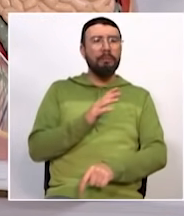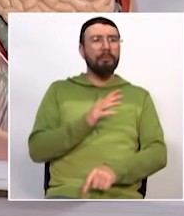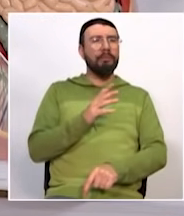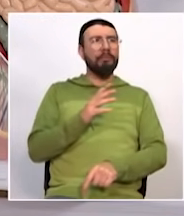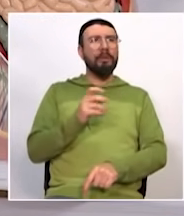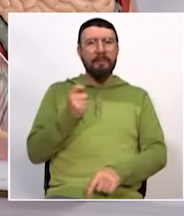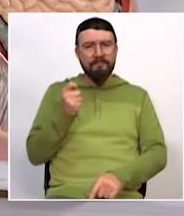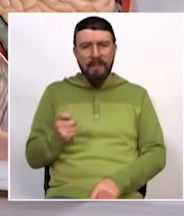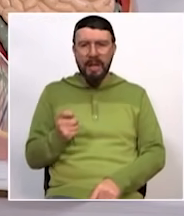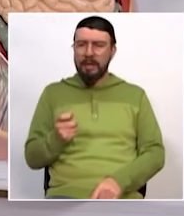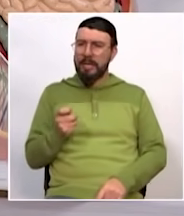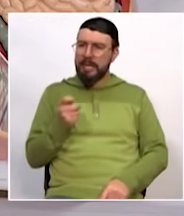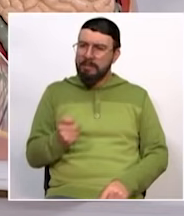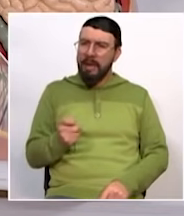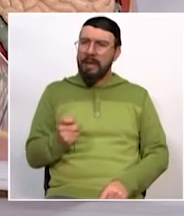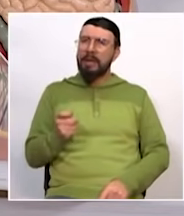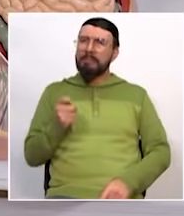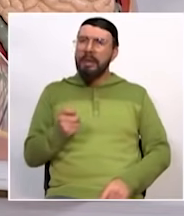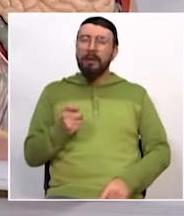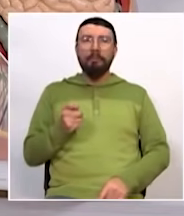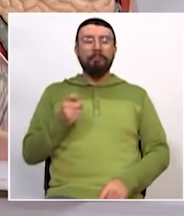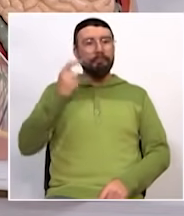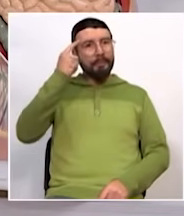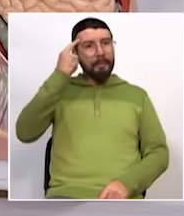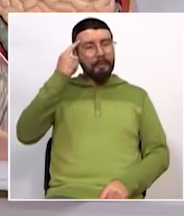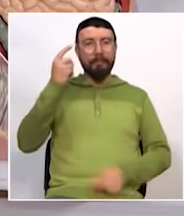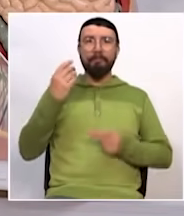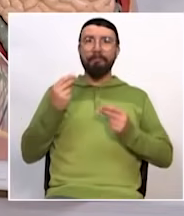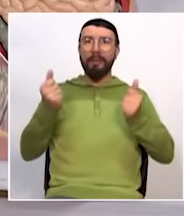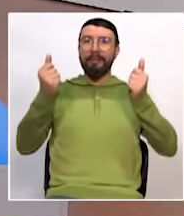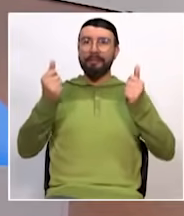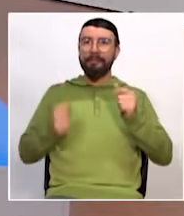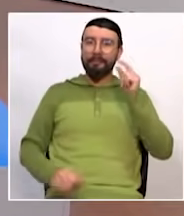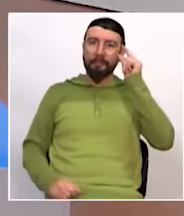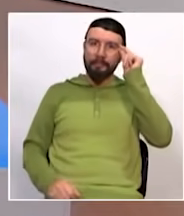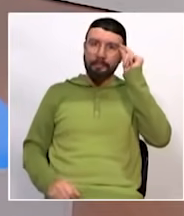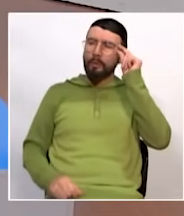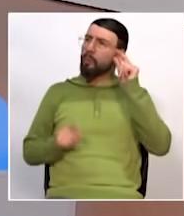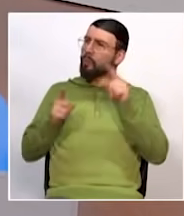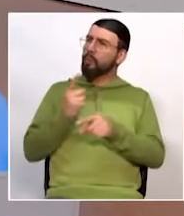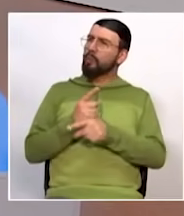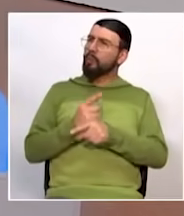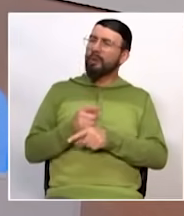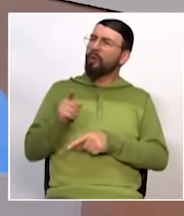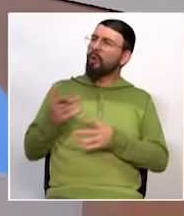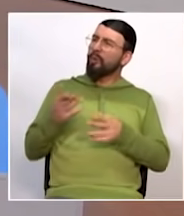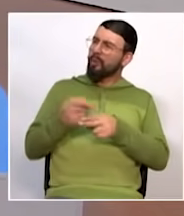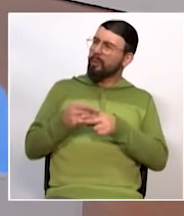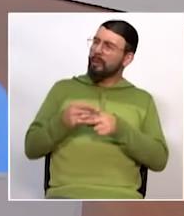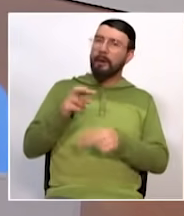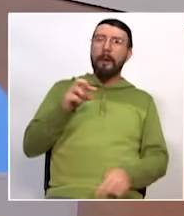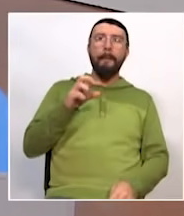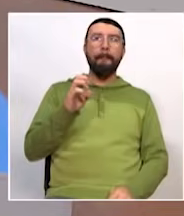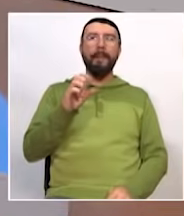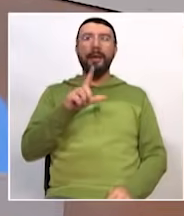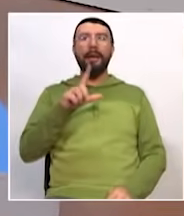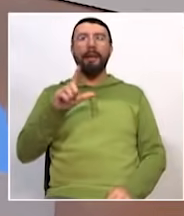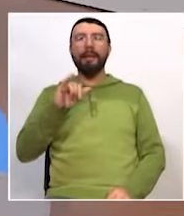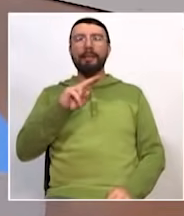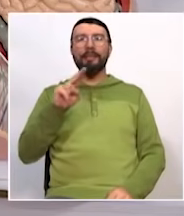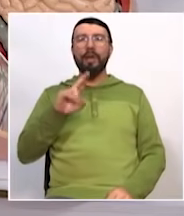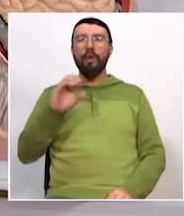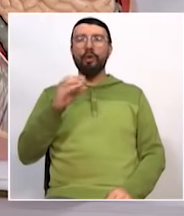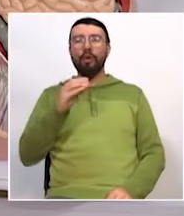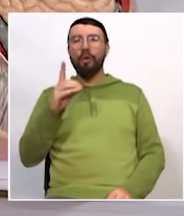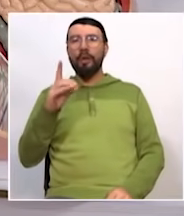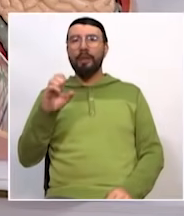y volvió atrás con esto desconecta eso está maravilloso como llama el pellizco el disco el monje por qué porque